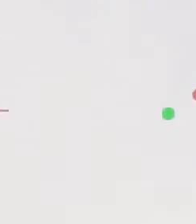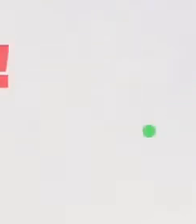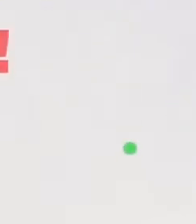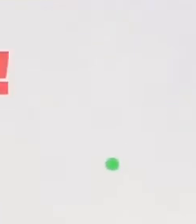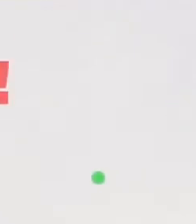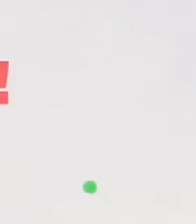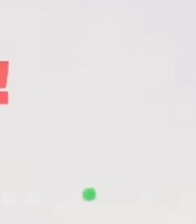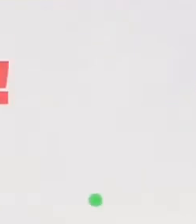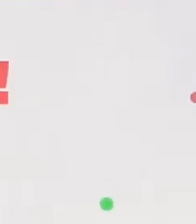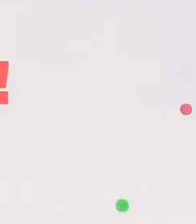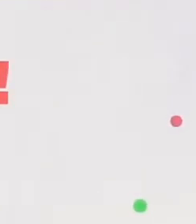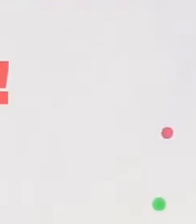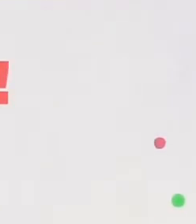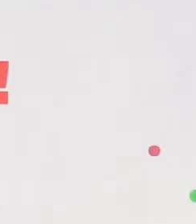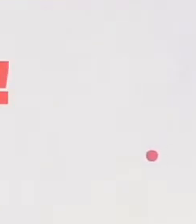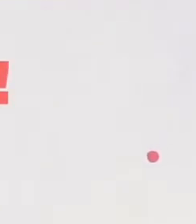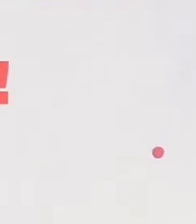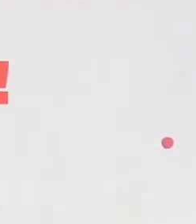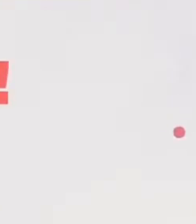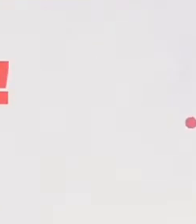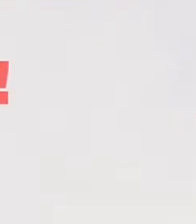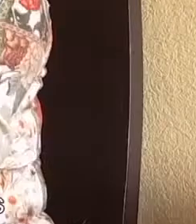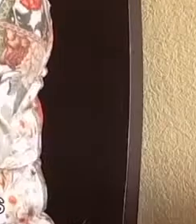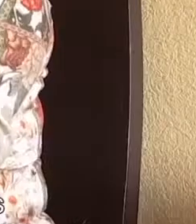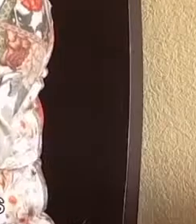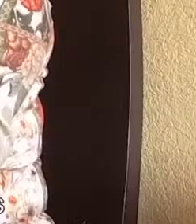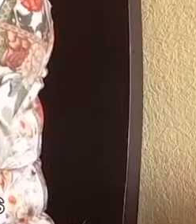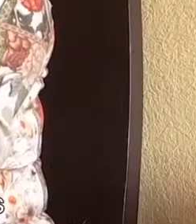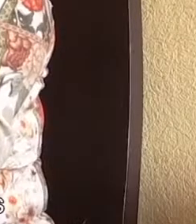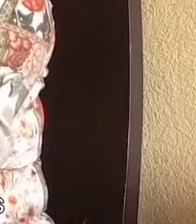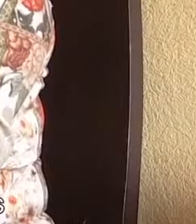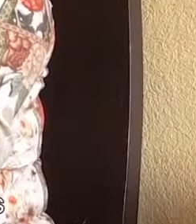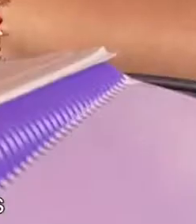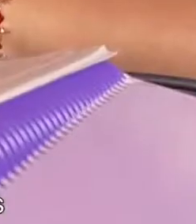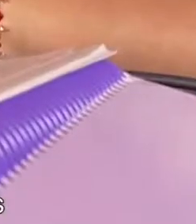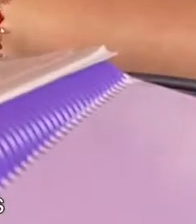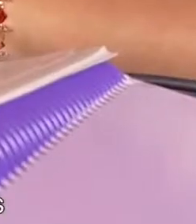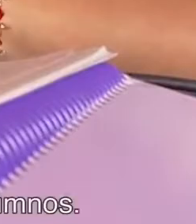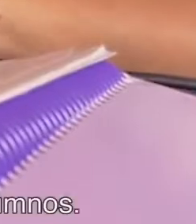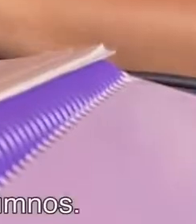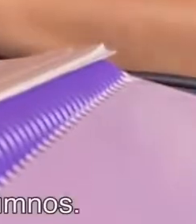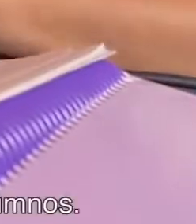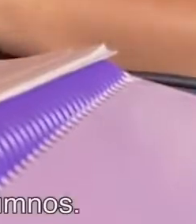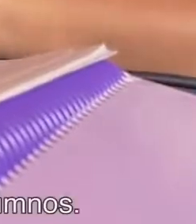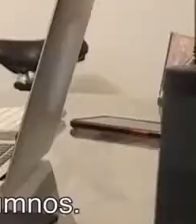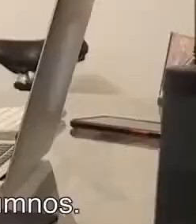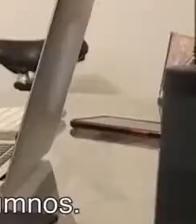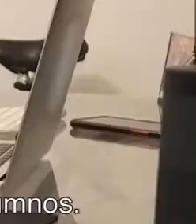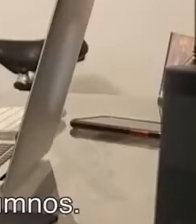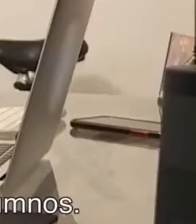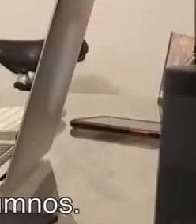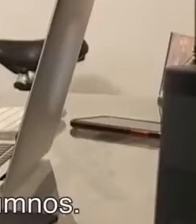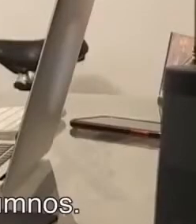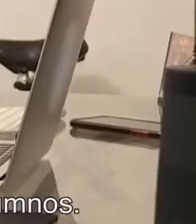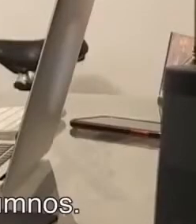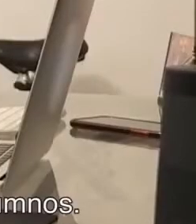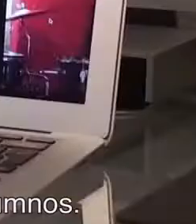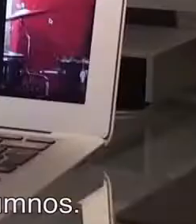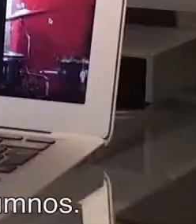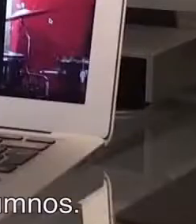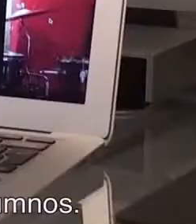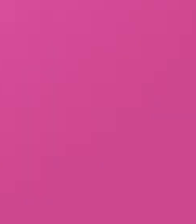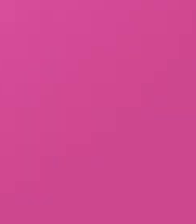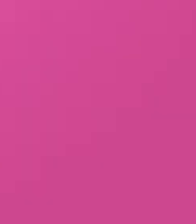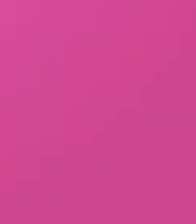En el regreso a clases, la escuela va a tu casa. Más de 1.600.000 maestros están listos para trabajar a distancia con